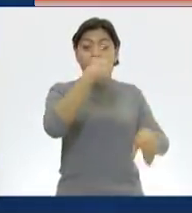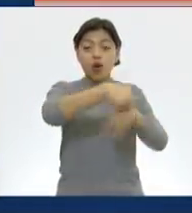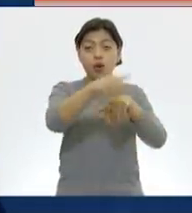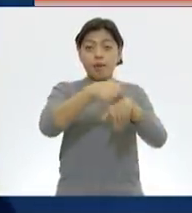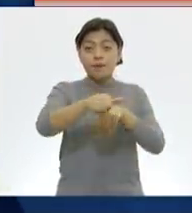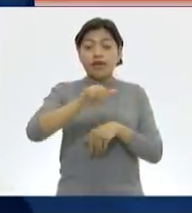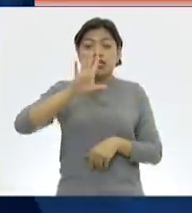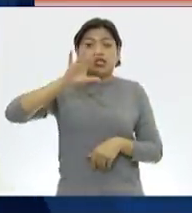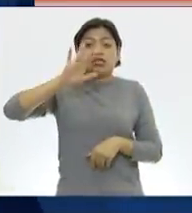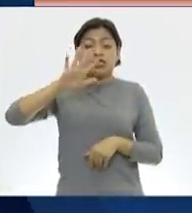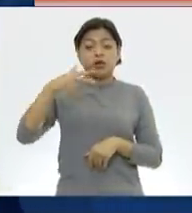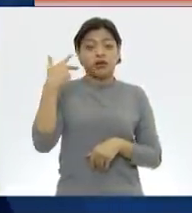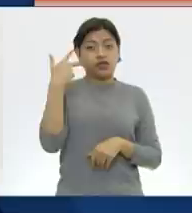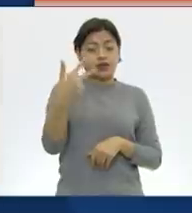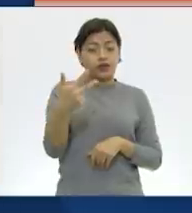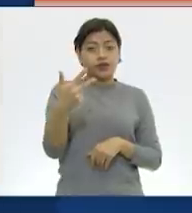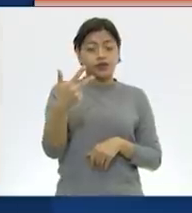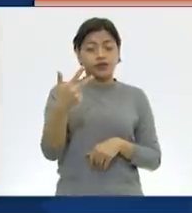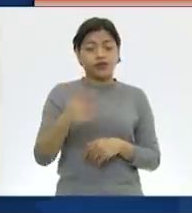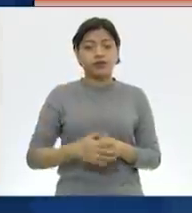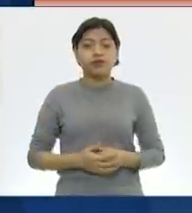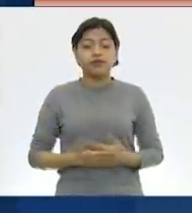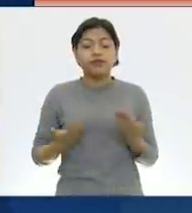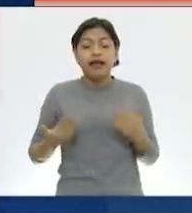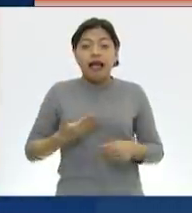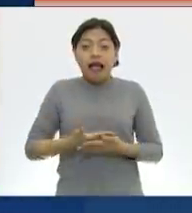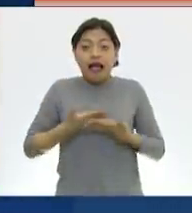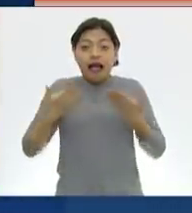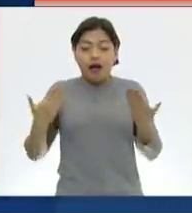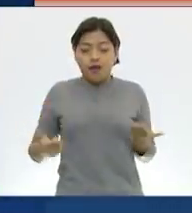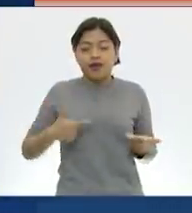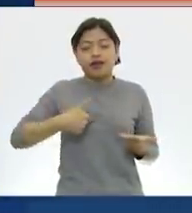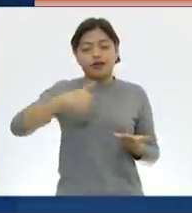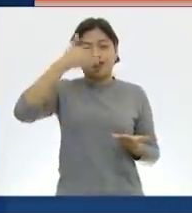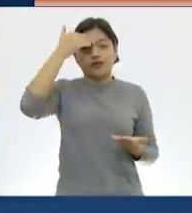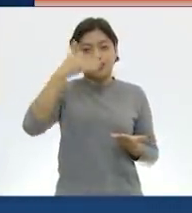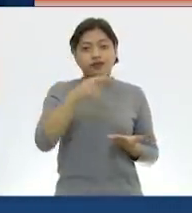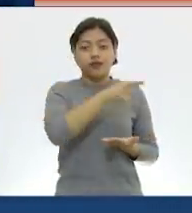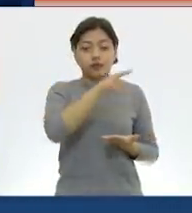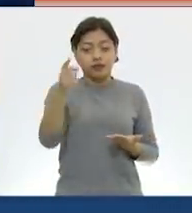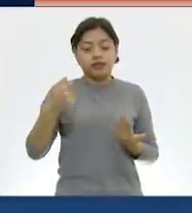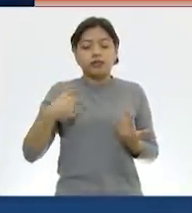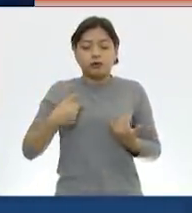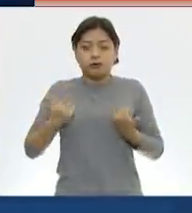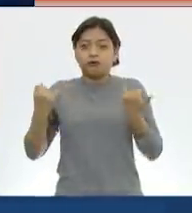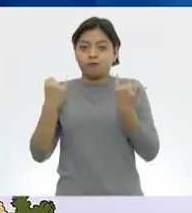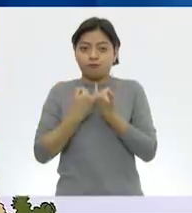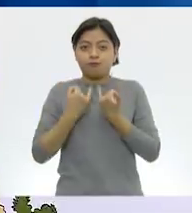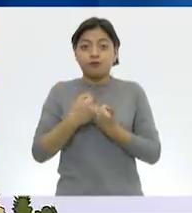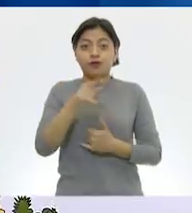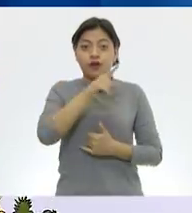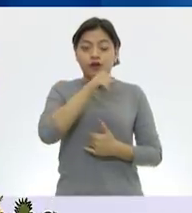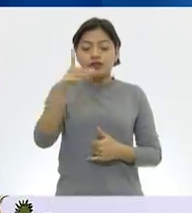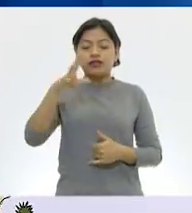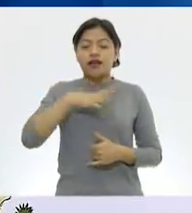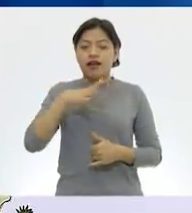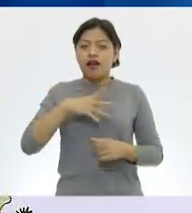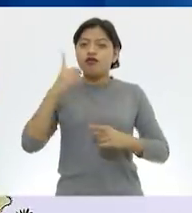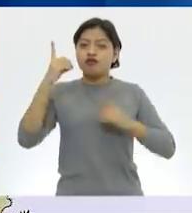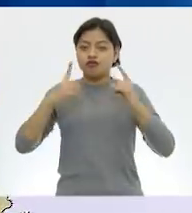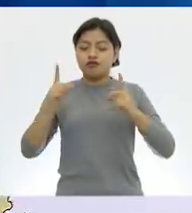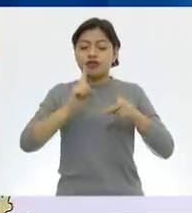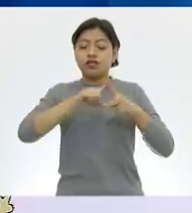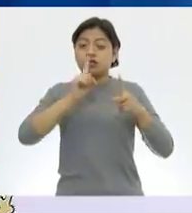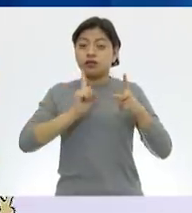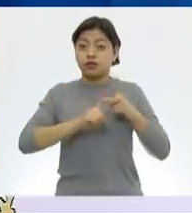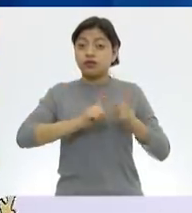página 58. Y ahora, yo sé que tanto ustedes como yo tendrán dos dudas.